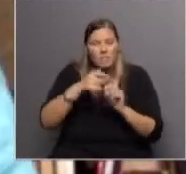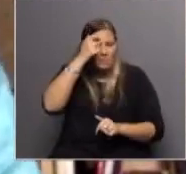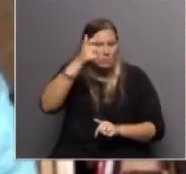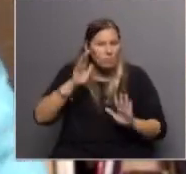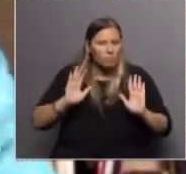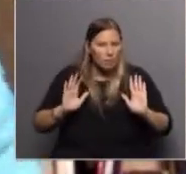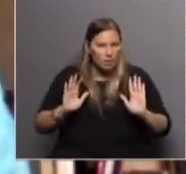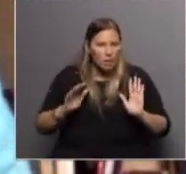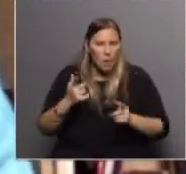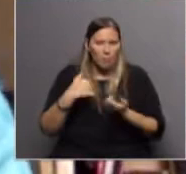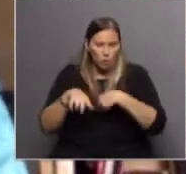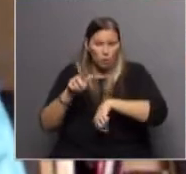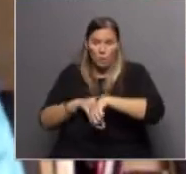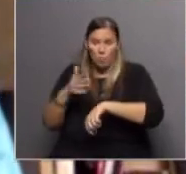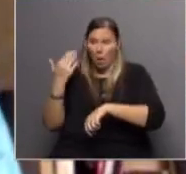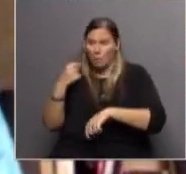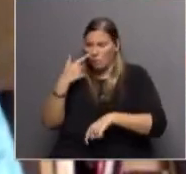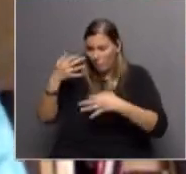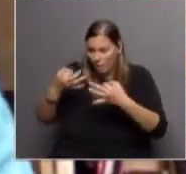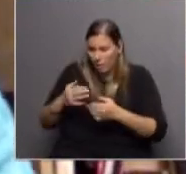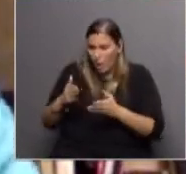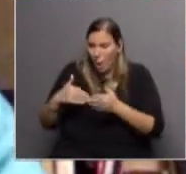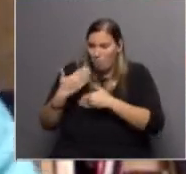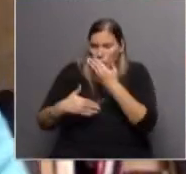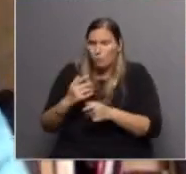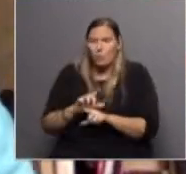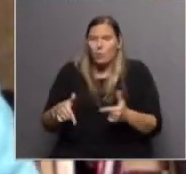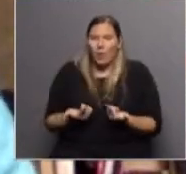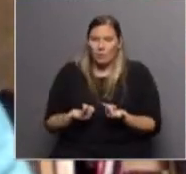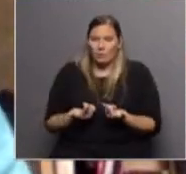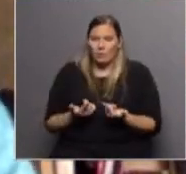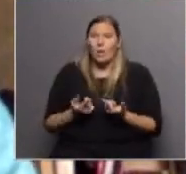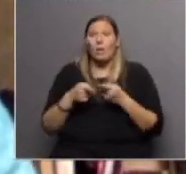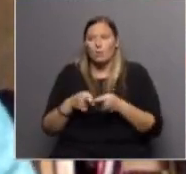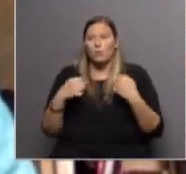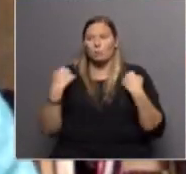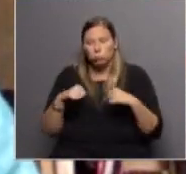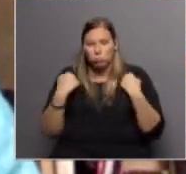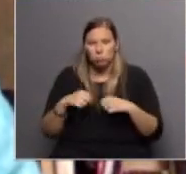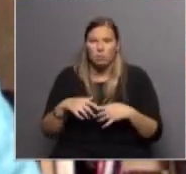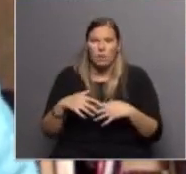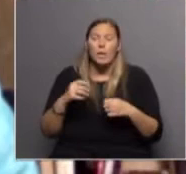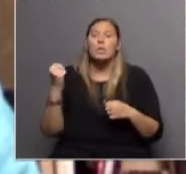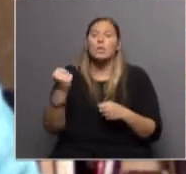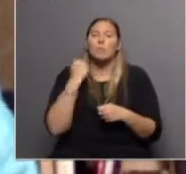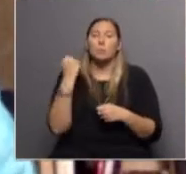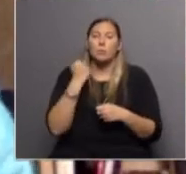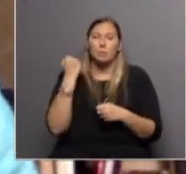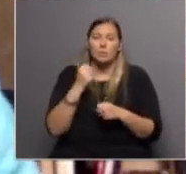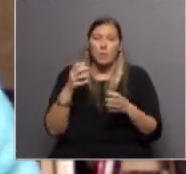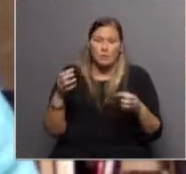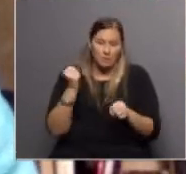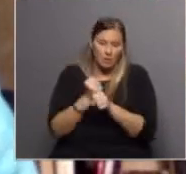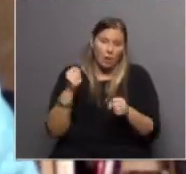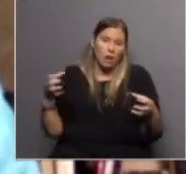posible, pero sin esos tiempos que tenemos normalmente. Entonces, eso fue como todo un ejercicio y ahí la importancia de trabajar